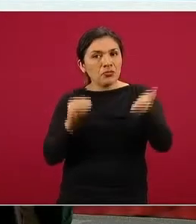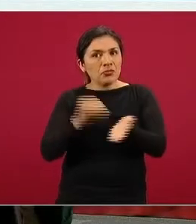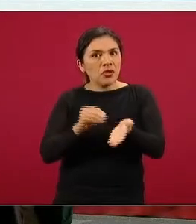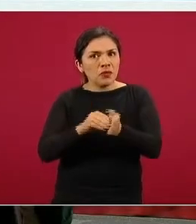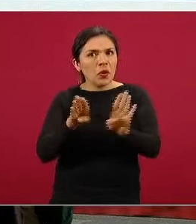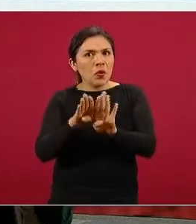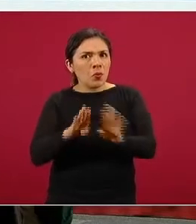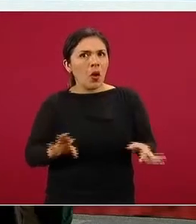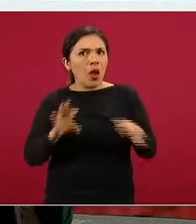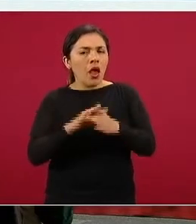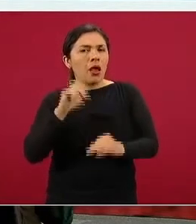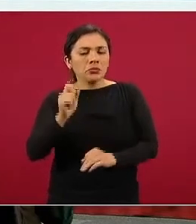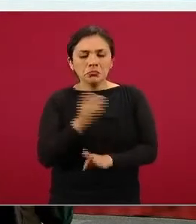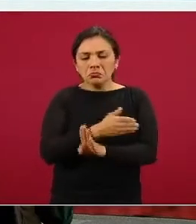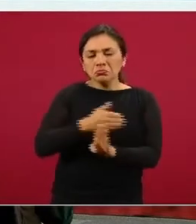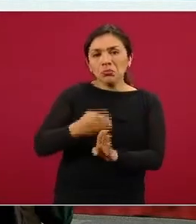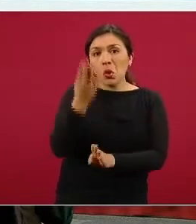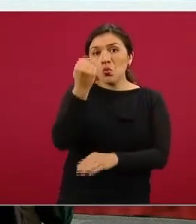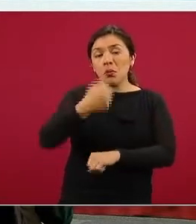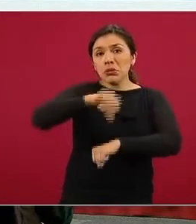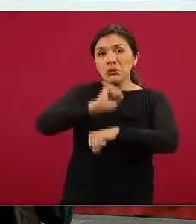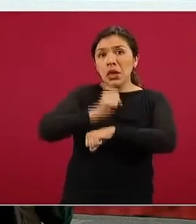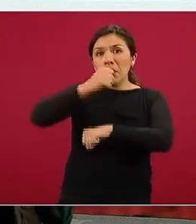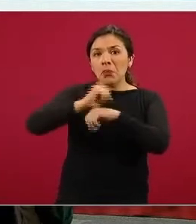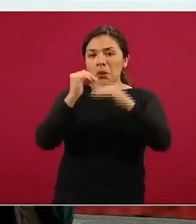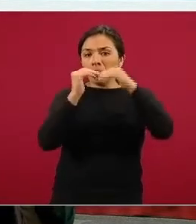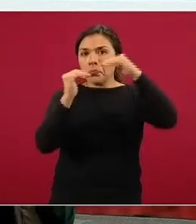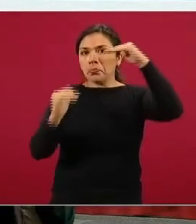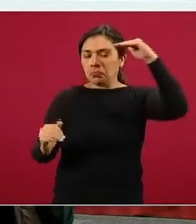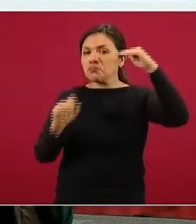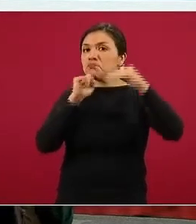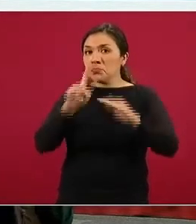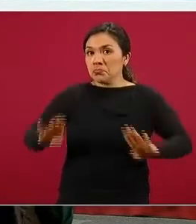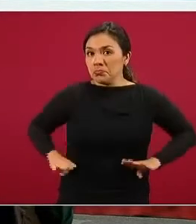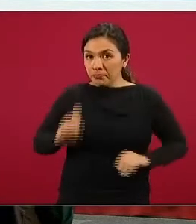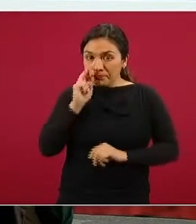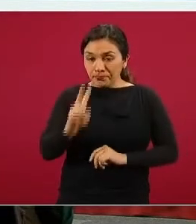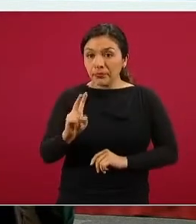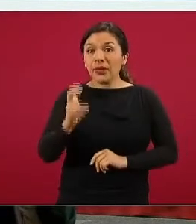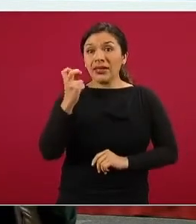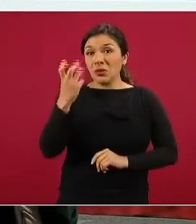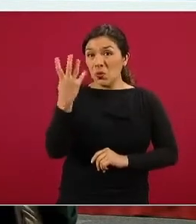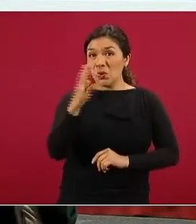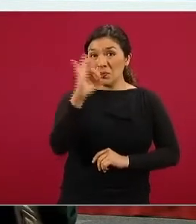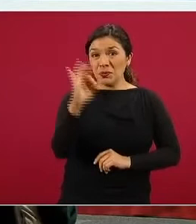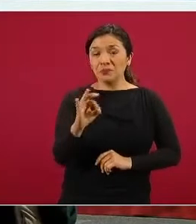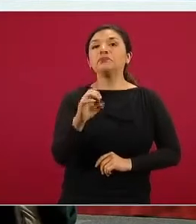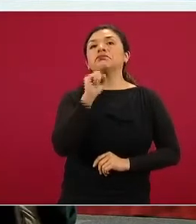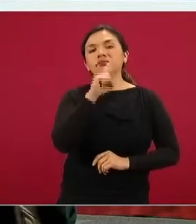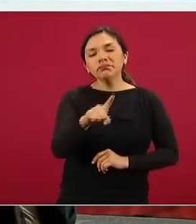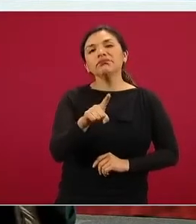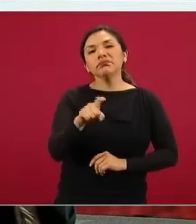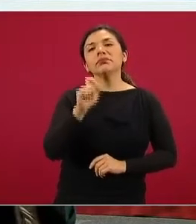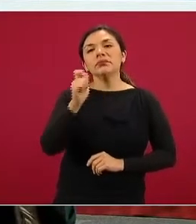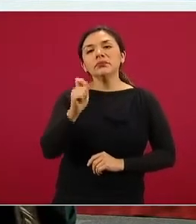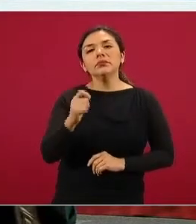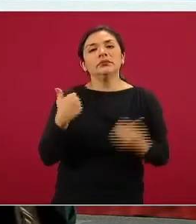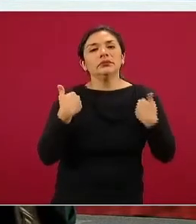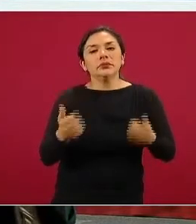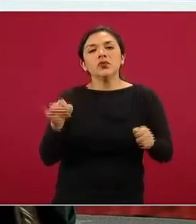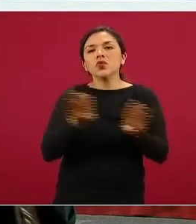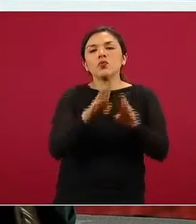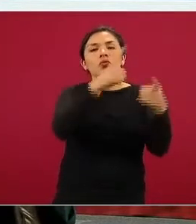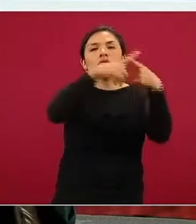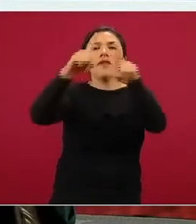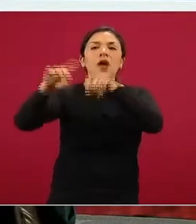estas prácticamente 9 semanas de descenso que hemos tenido. Lógicamente este 4% también está distribuido en